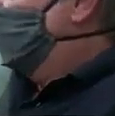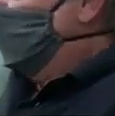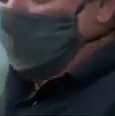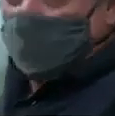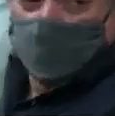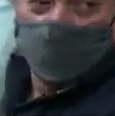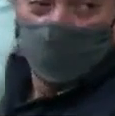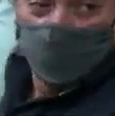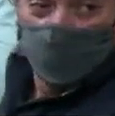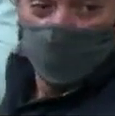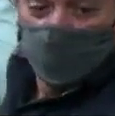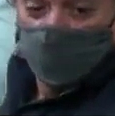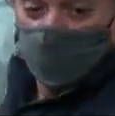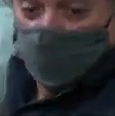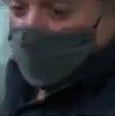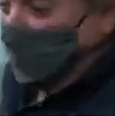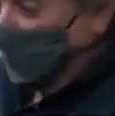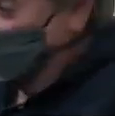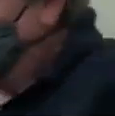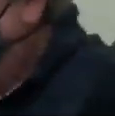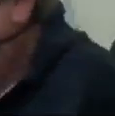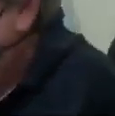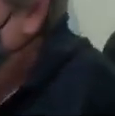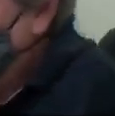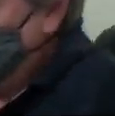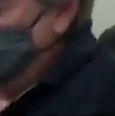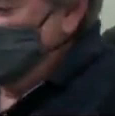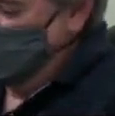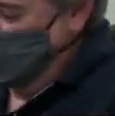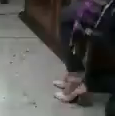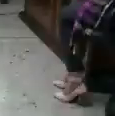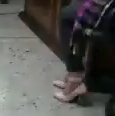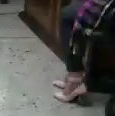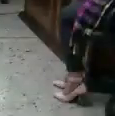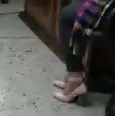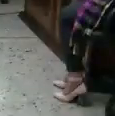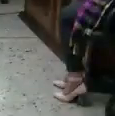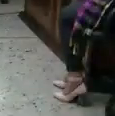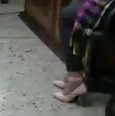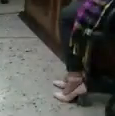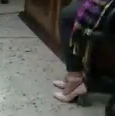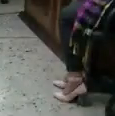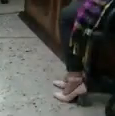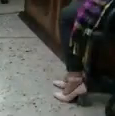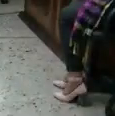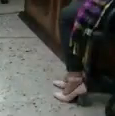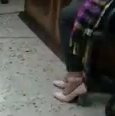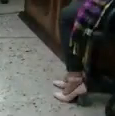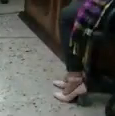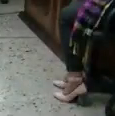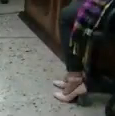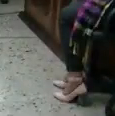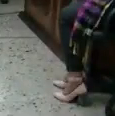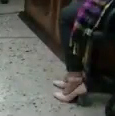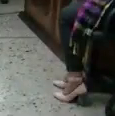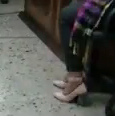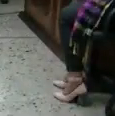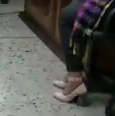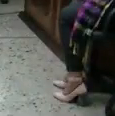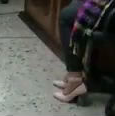Considerando esta nueva etapa de la pandemia en nuestra provincia y considerando también la modalidad de rotación que tiene